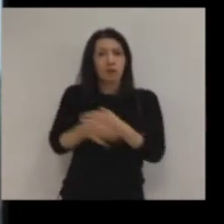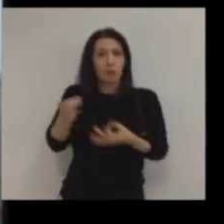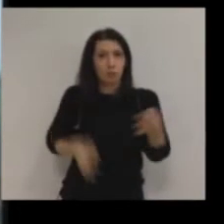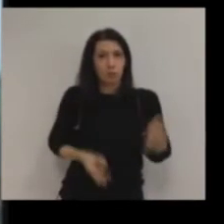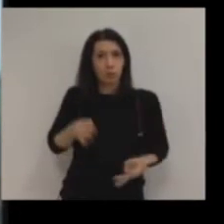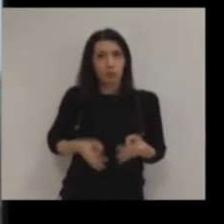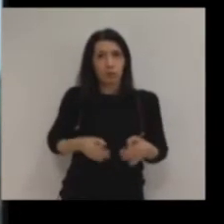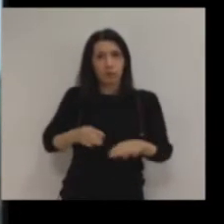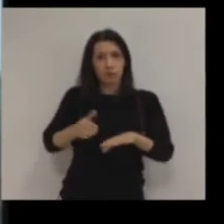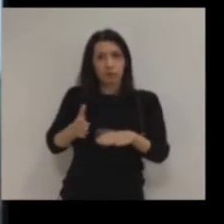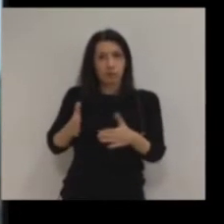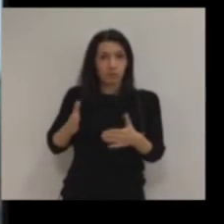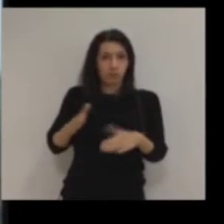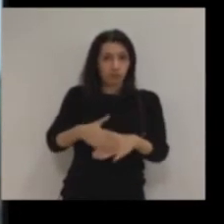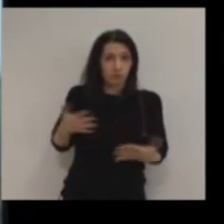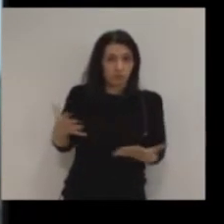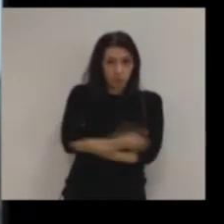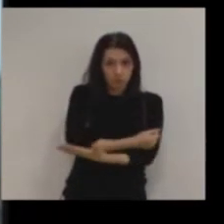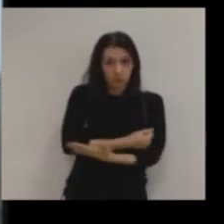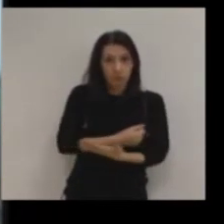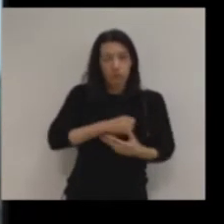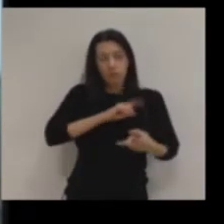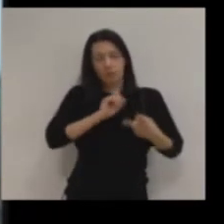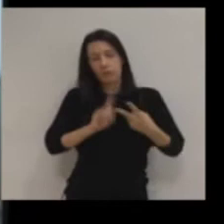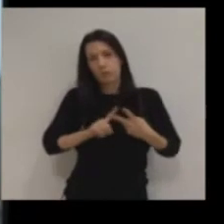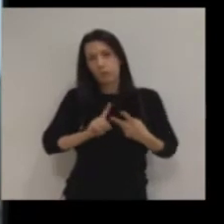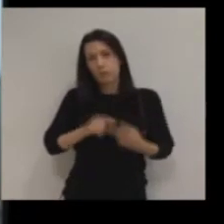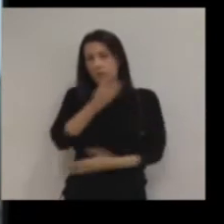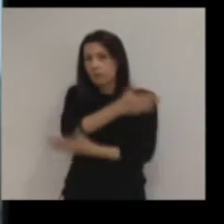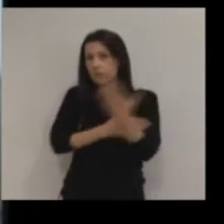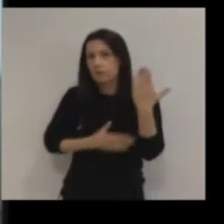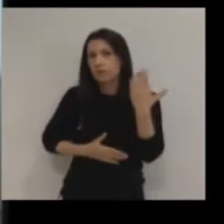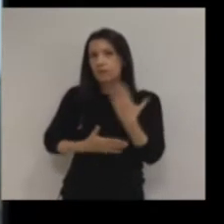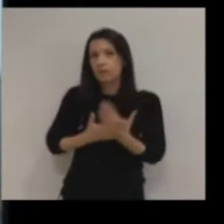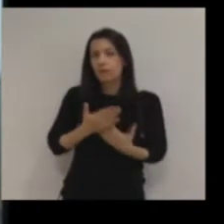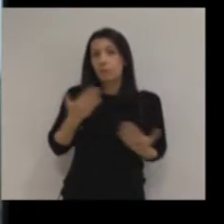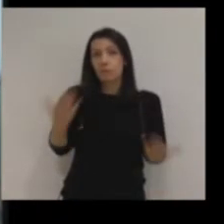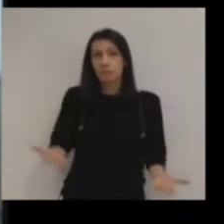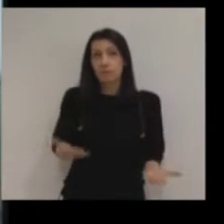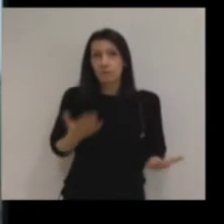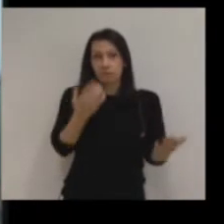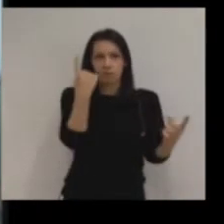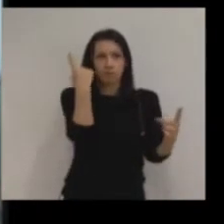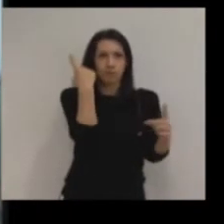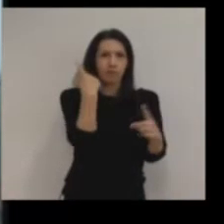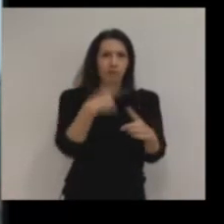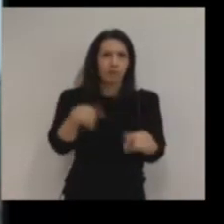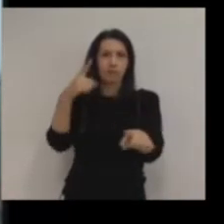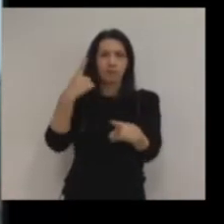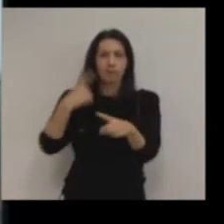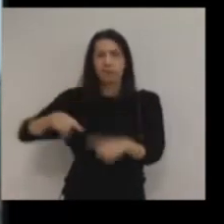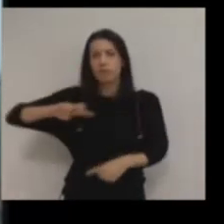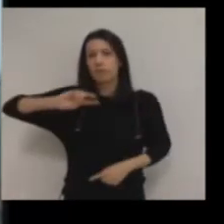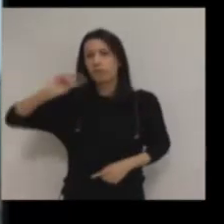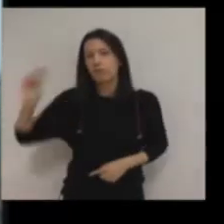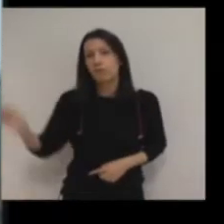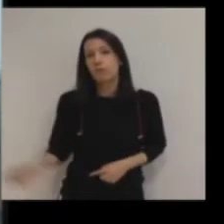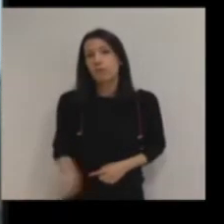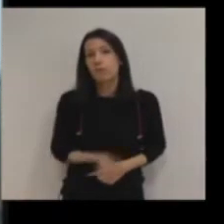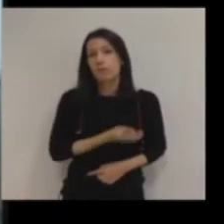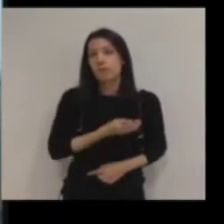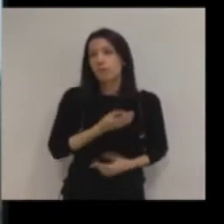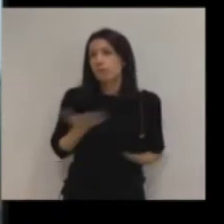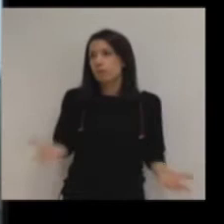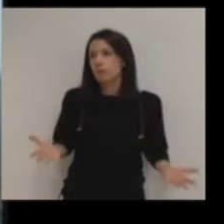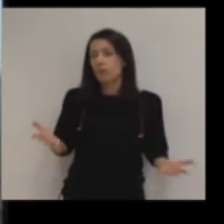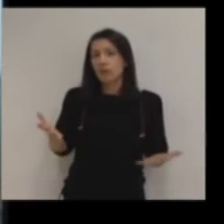justicia. Y por otra parte, la discapacidad es tan heterogénea que